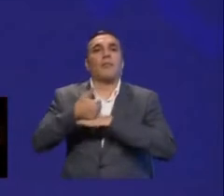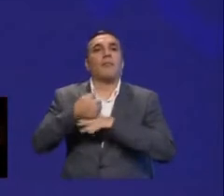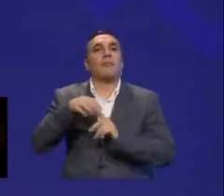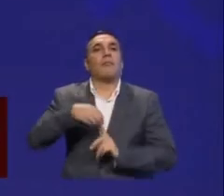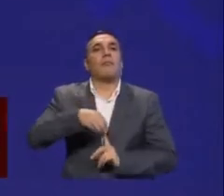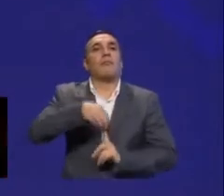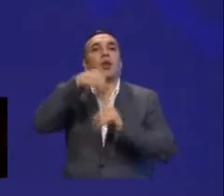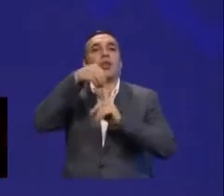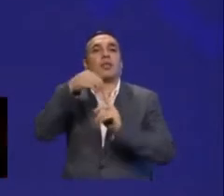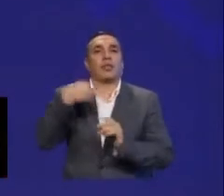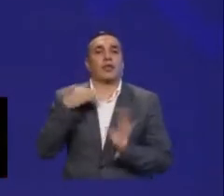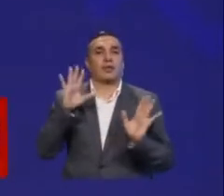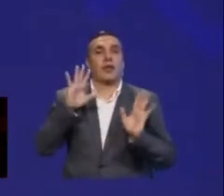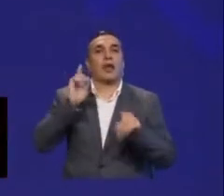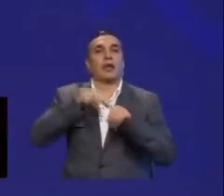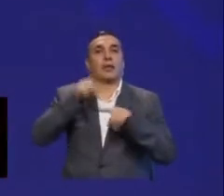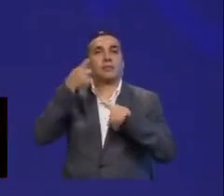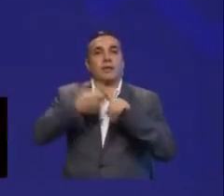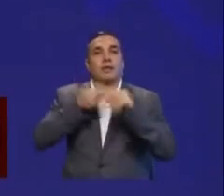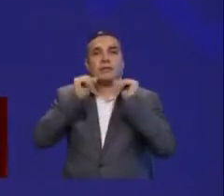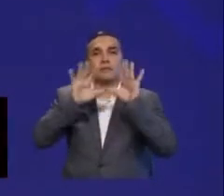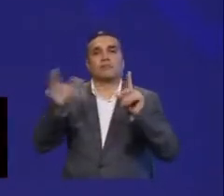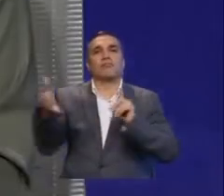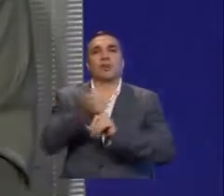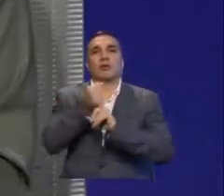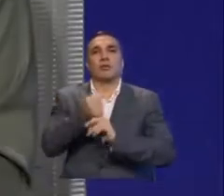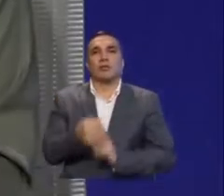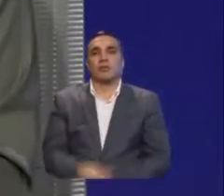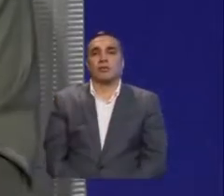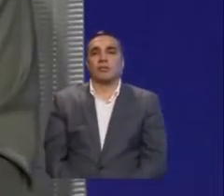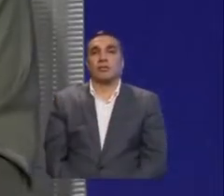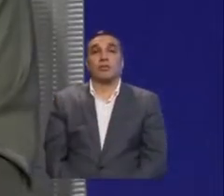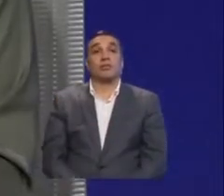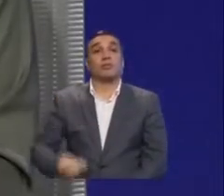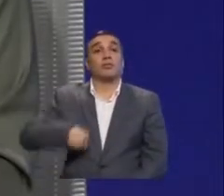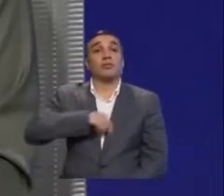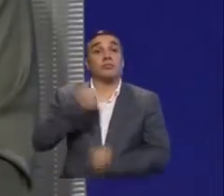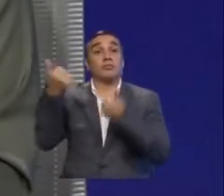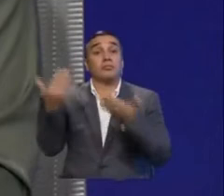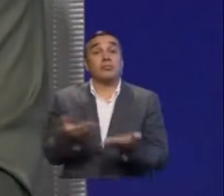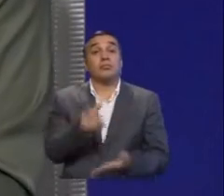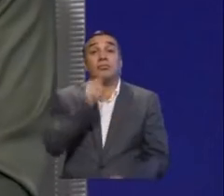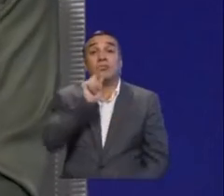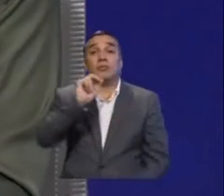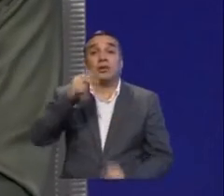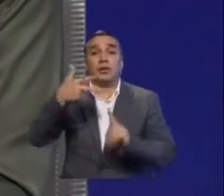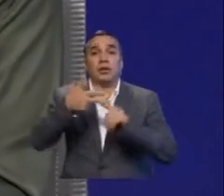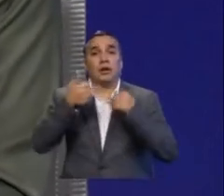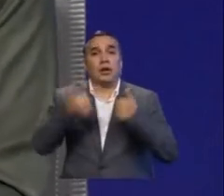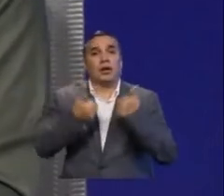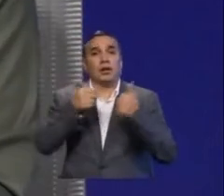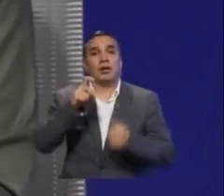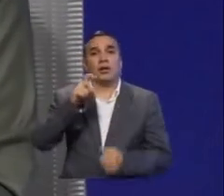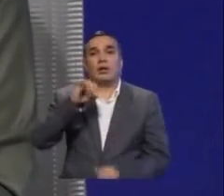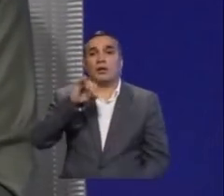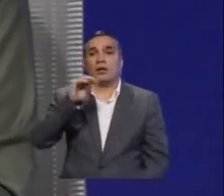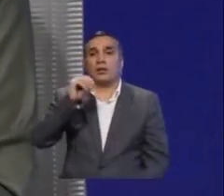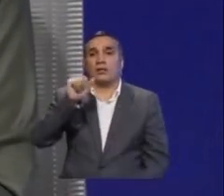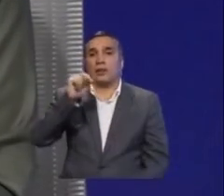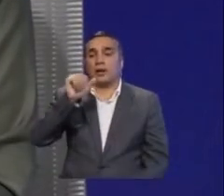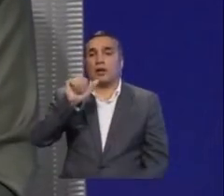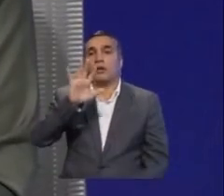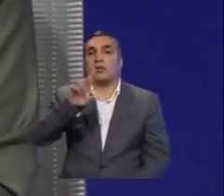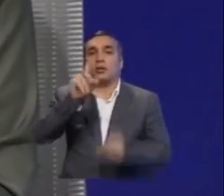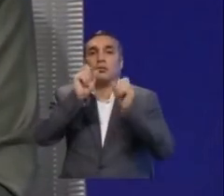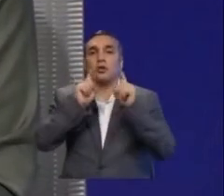hasta el mes de septiembre lo vamos a lograr. Vamos a dar la bienvenida inmediatamente a la tercera candidata, Jimena Peña, con su